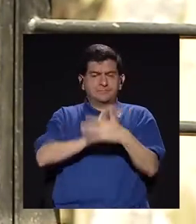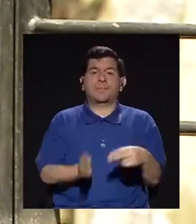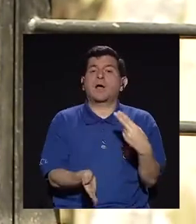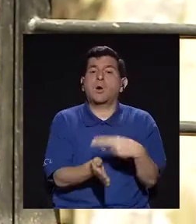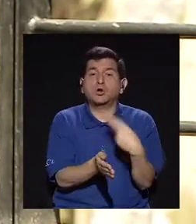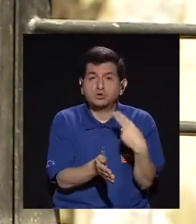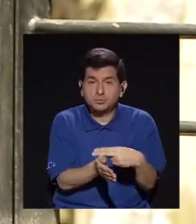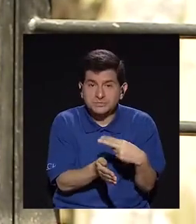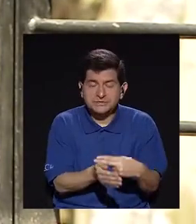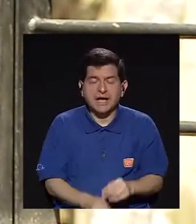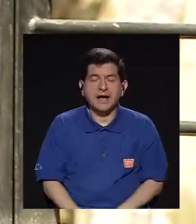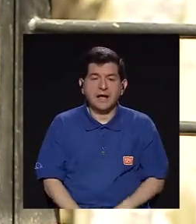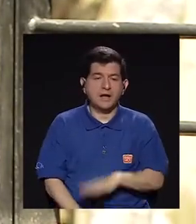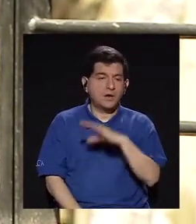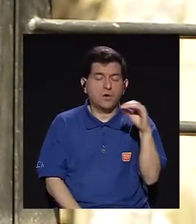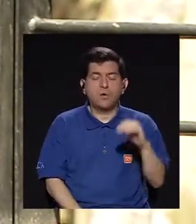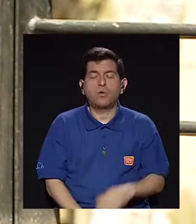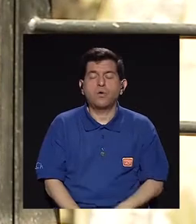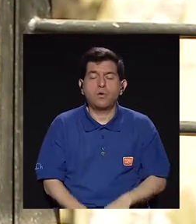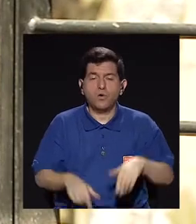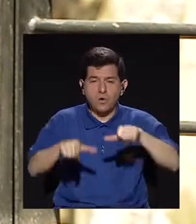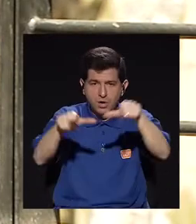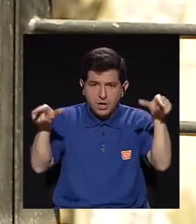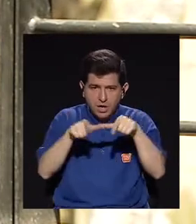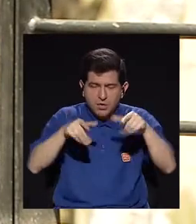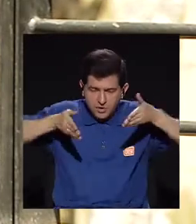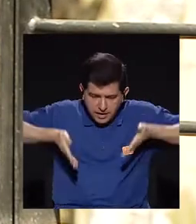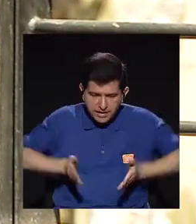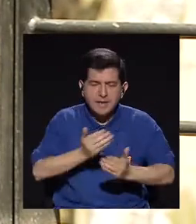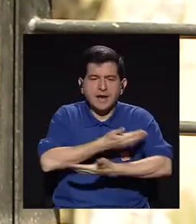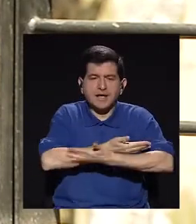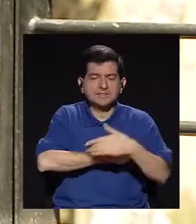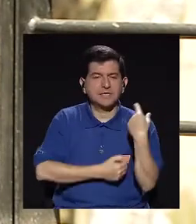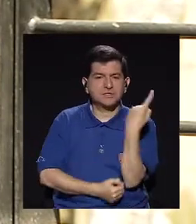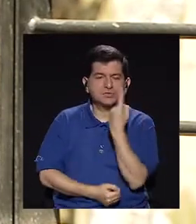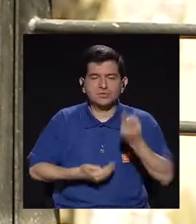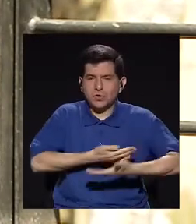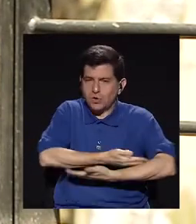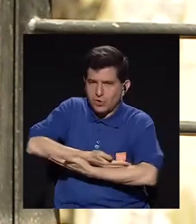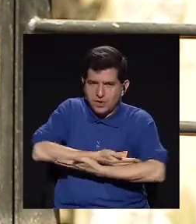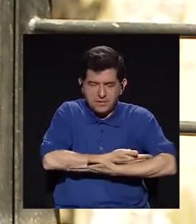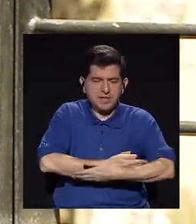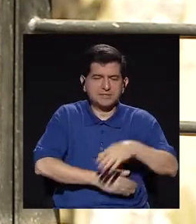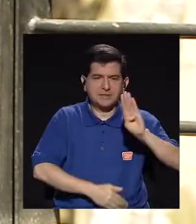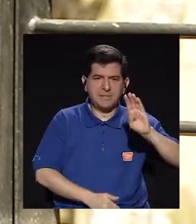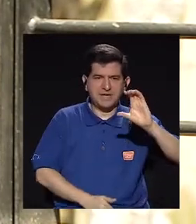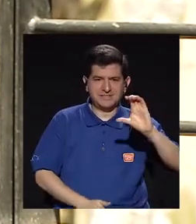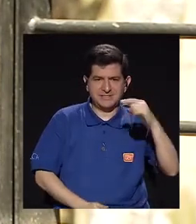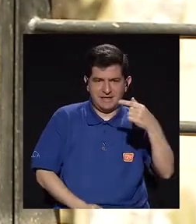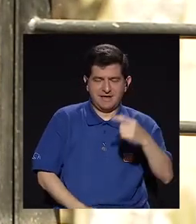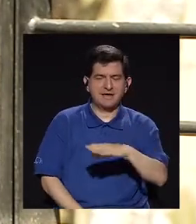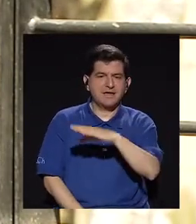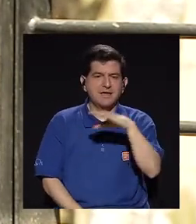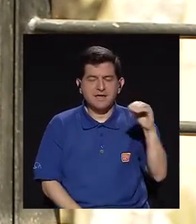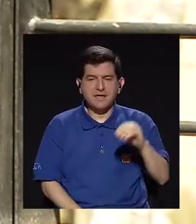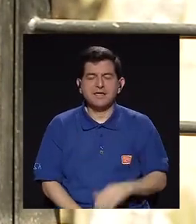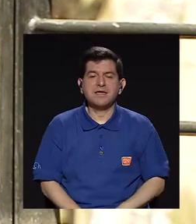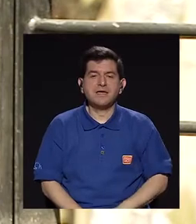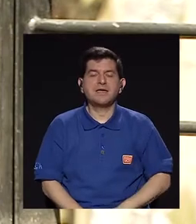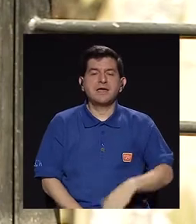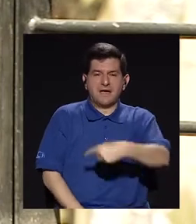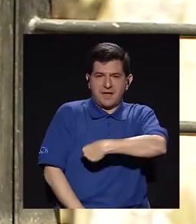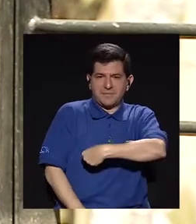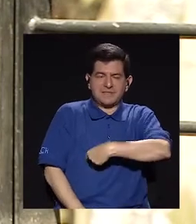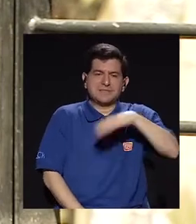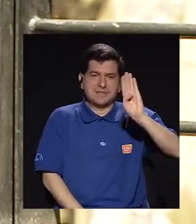confunden. En los hospitales, en las maternidades, solamente se aplican vacunas para recién nacidos. Estas que les comento, la BCG, que es para tuberculosis, y